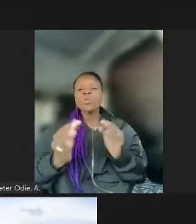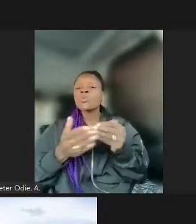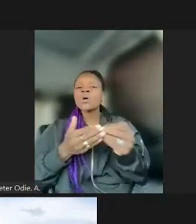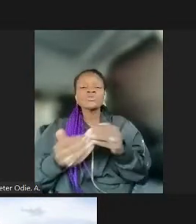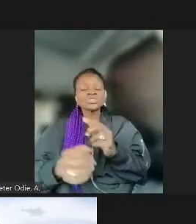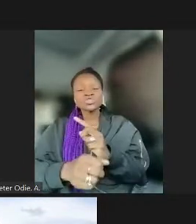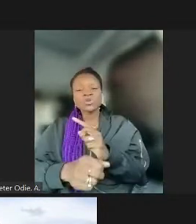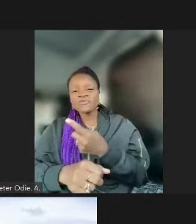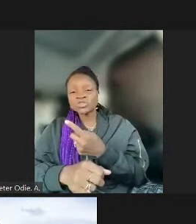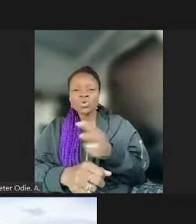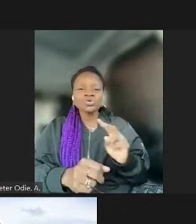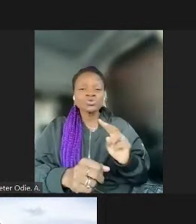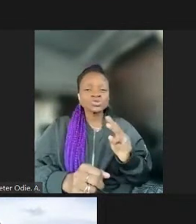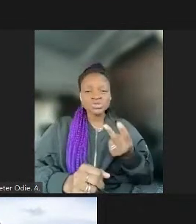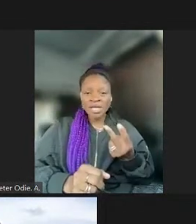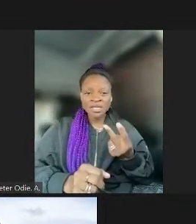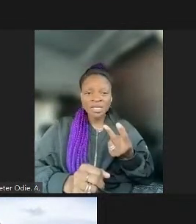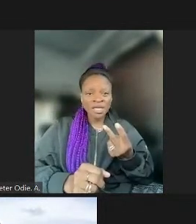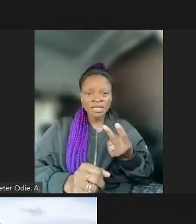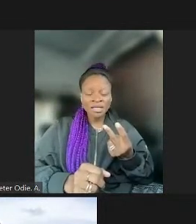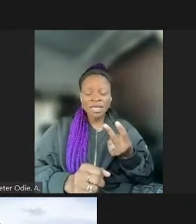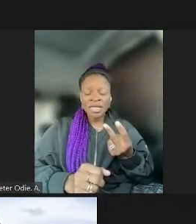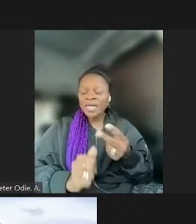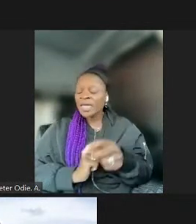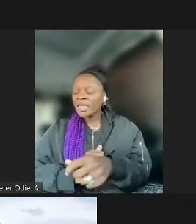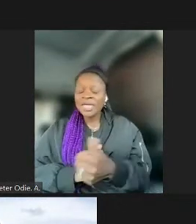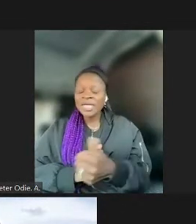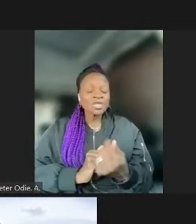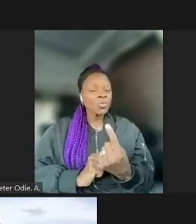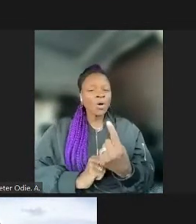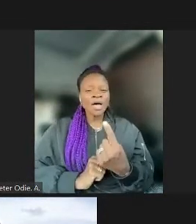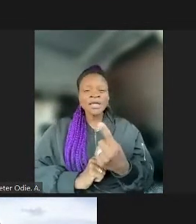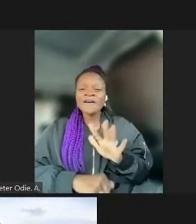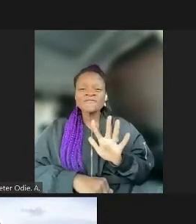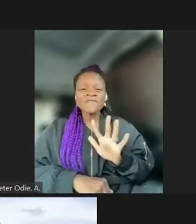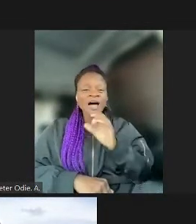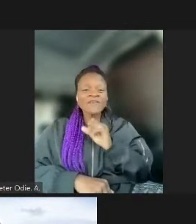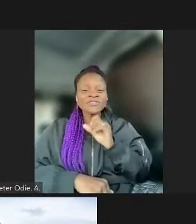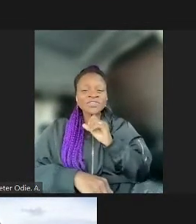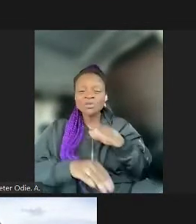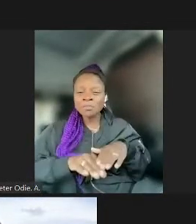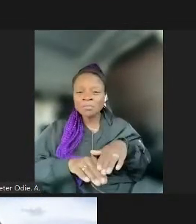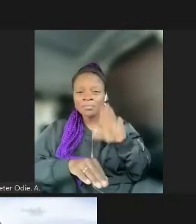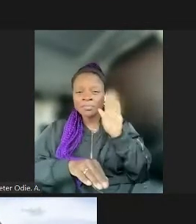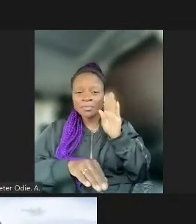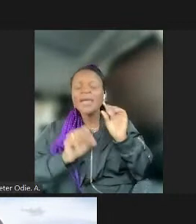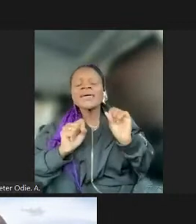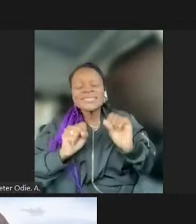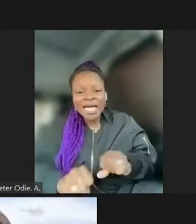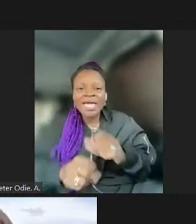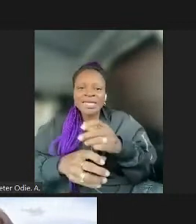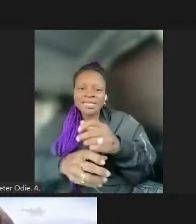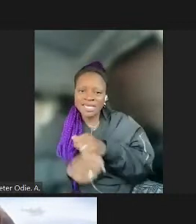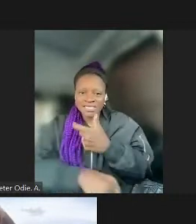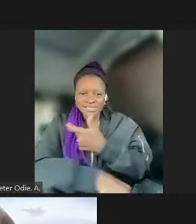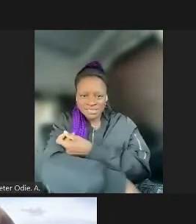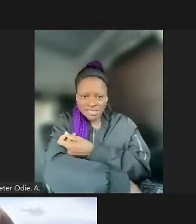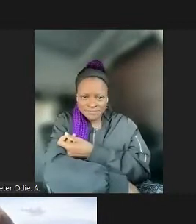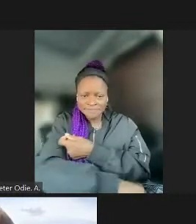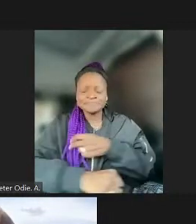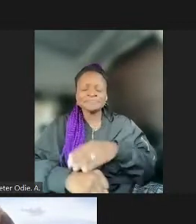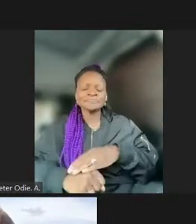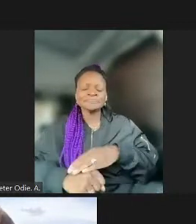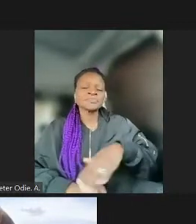los adolescentes, y ahí van a estar disponibles y las más grandes también. Todos de 5 años para arriba